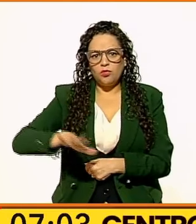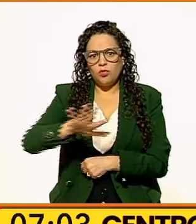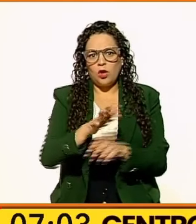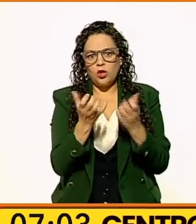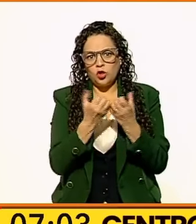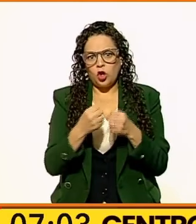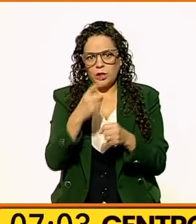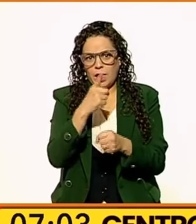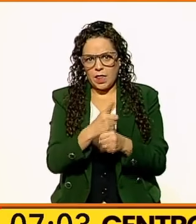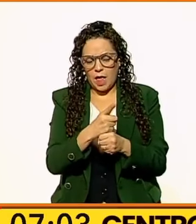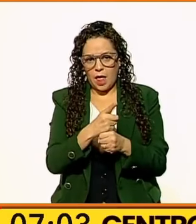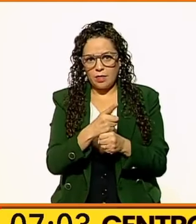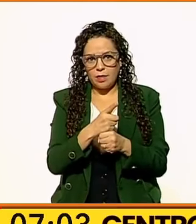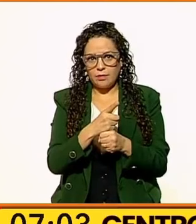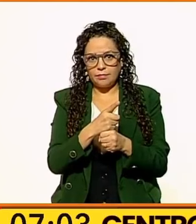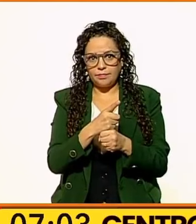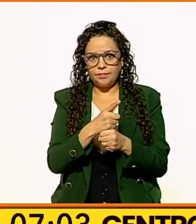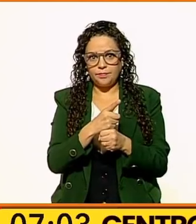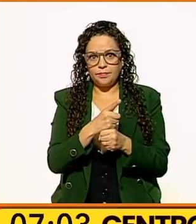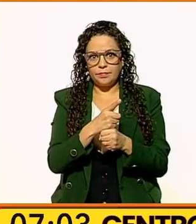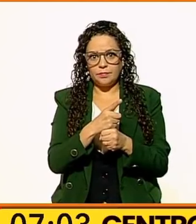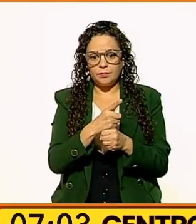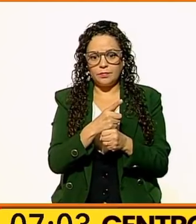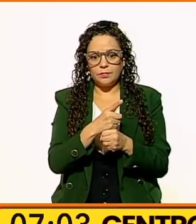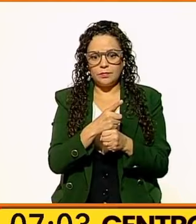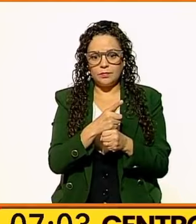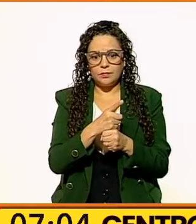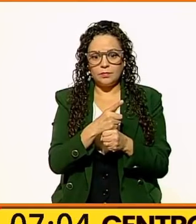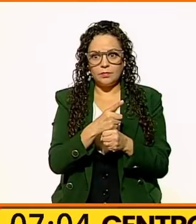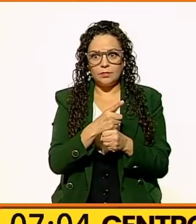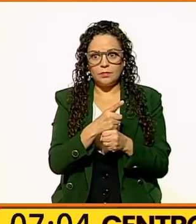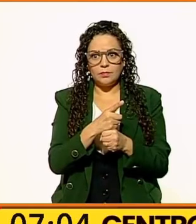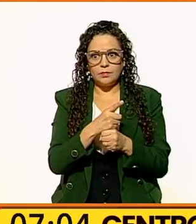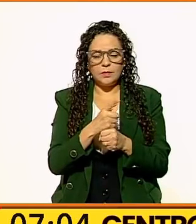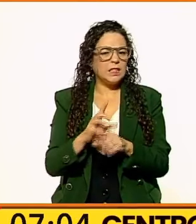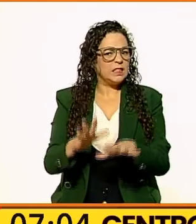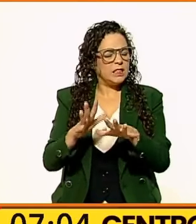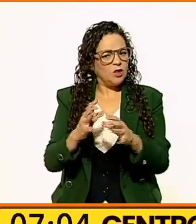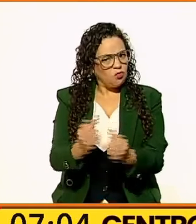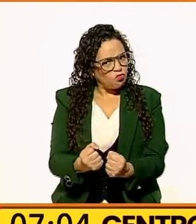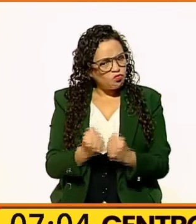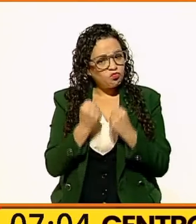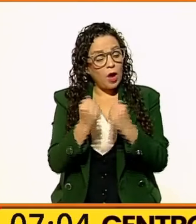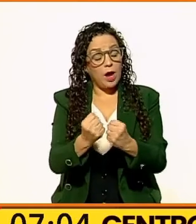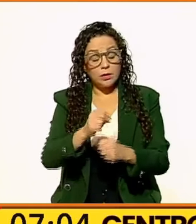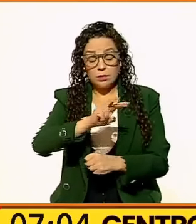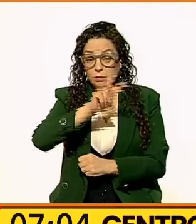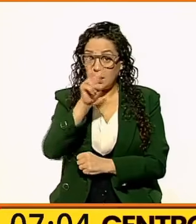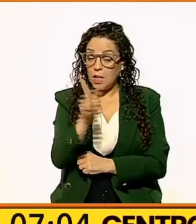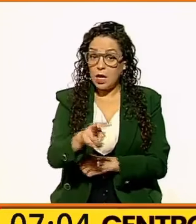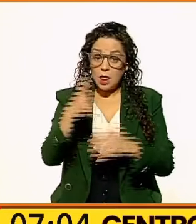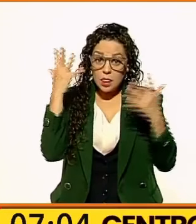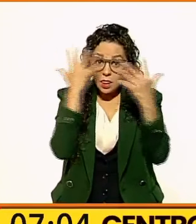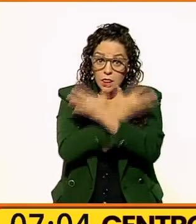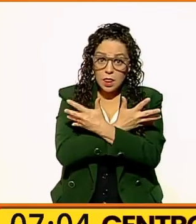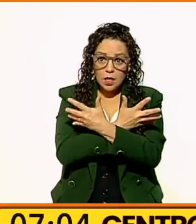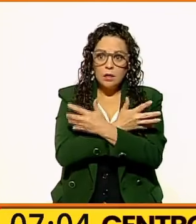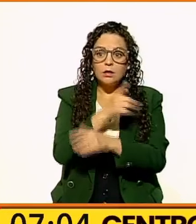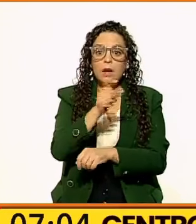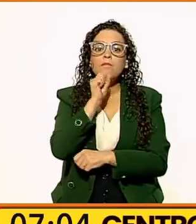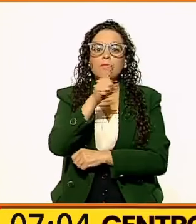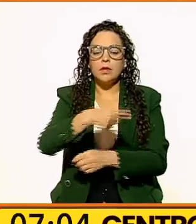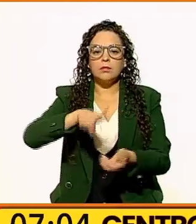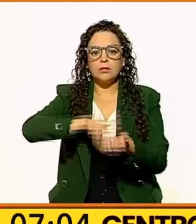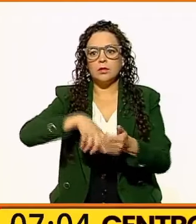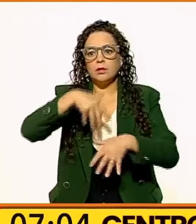realidad esto pues se dio muy fuerte y él trató de hacerlo durante las protestas de George Floyd. Pero